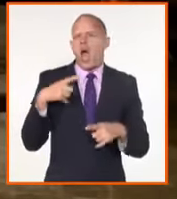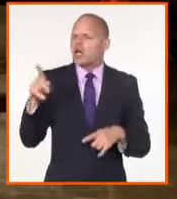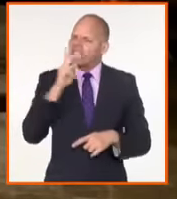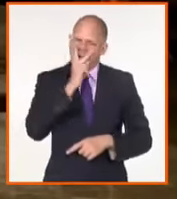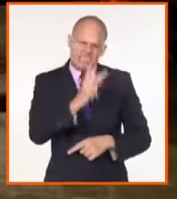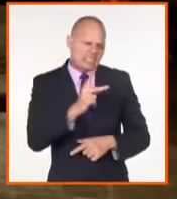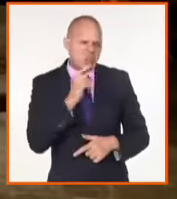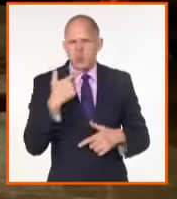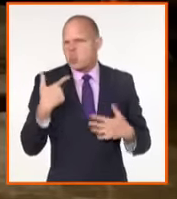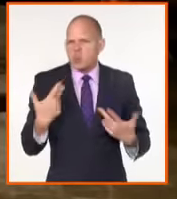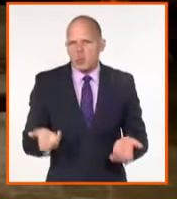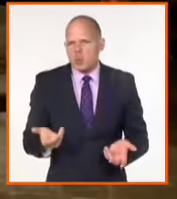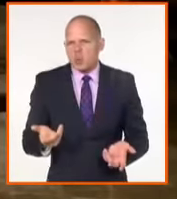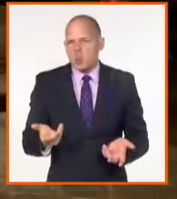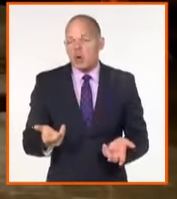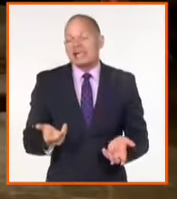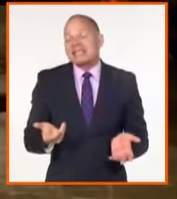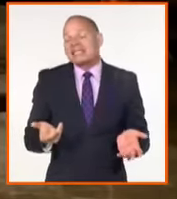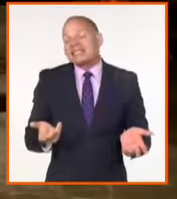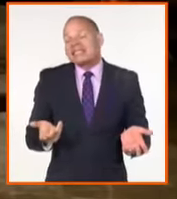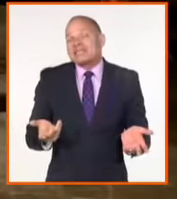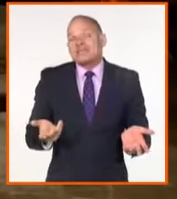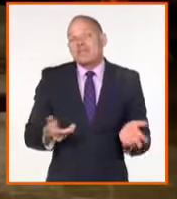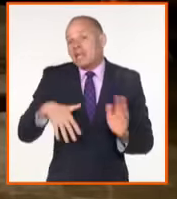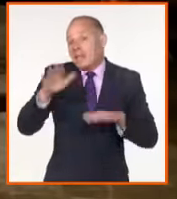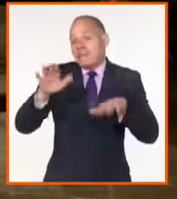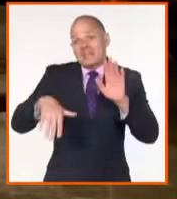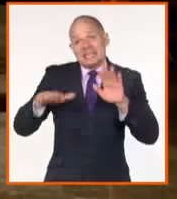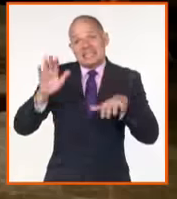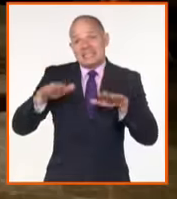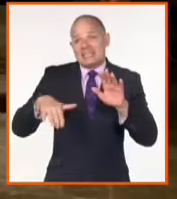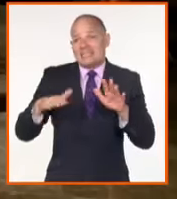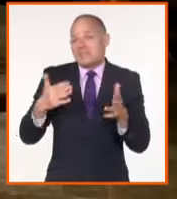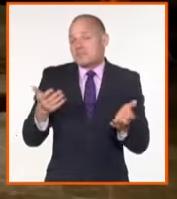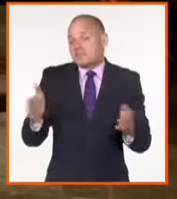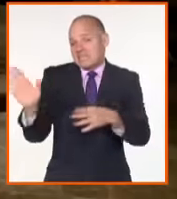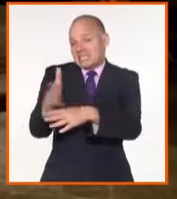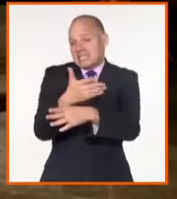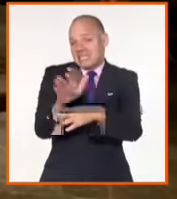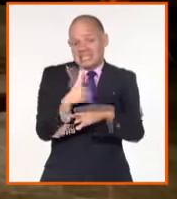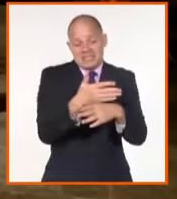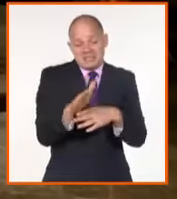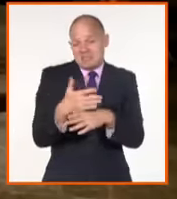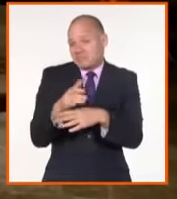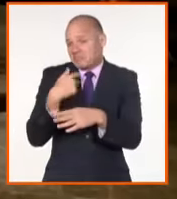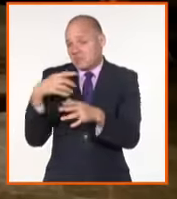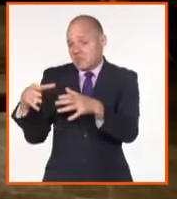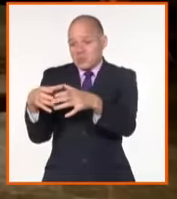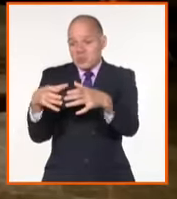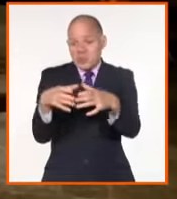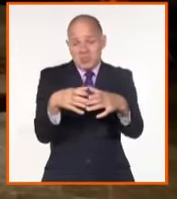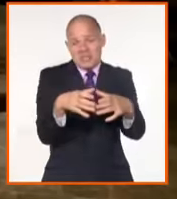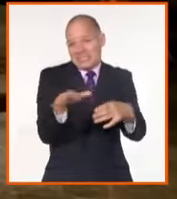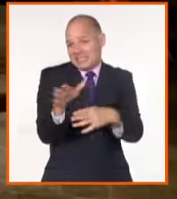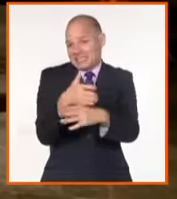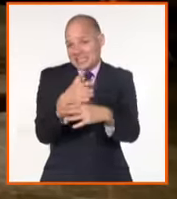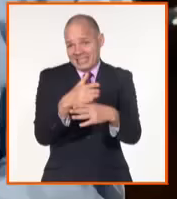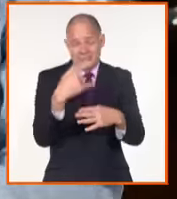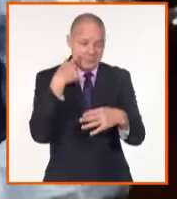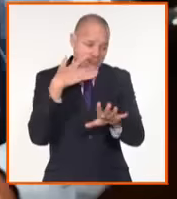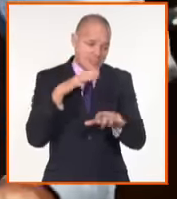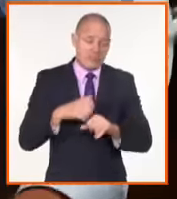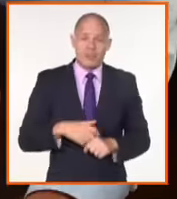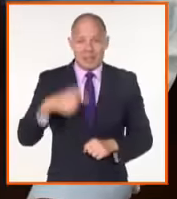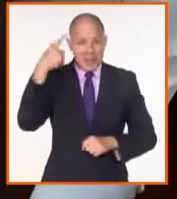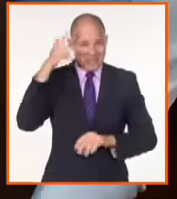cambio de política? Es que todas son diferentes, o sea, todas tocan problemas muy... Primero, es ideal pensar que en 60 años de la revolución, independientemente